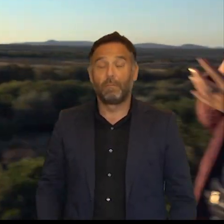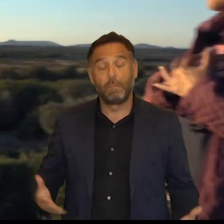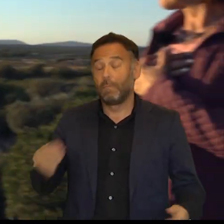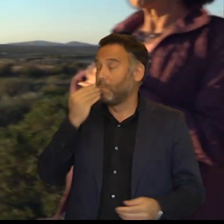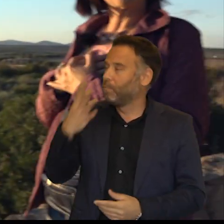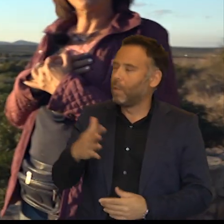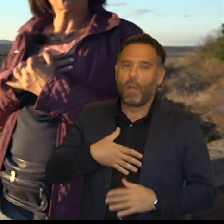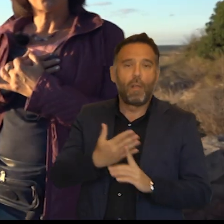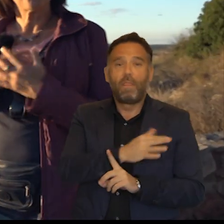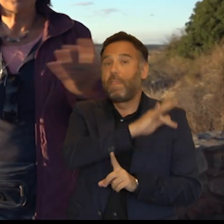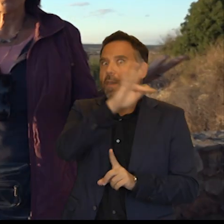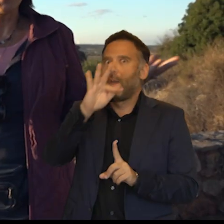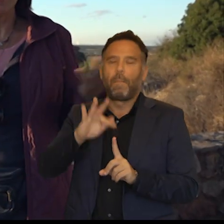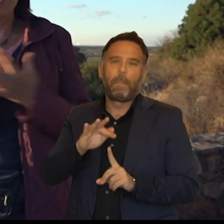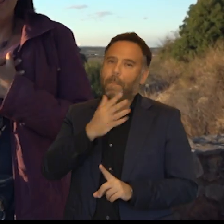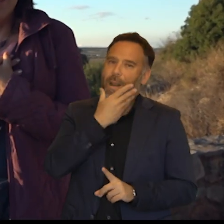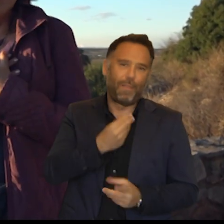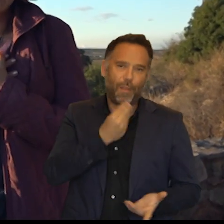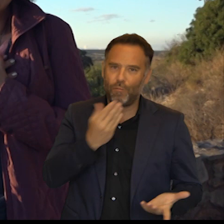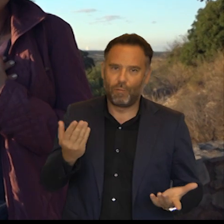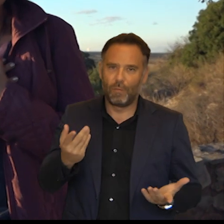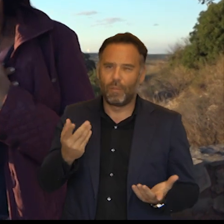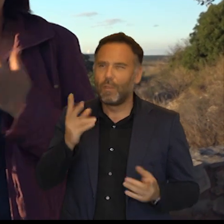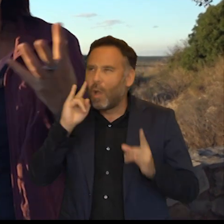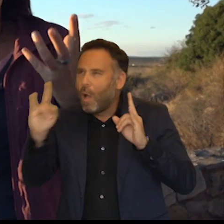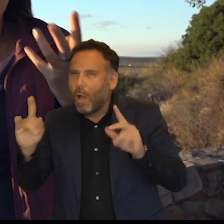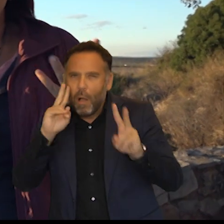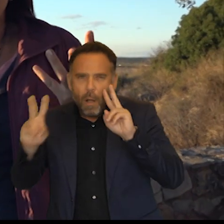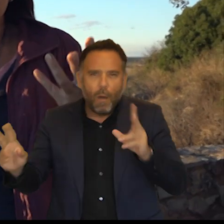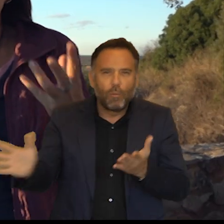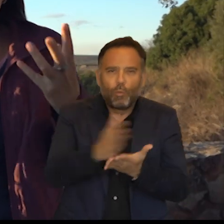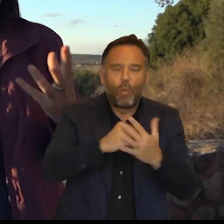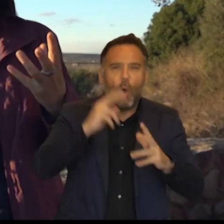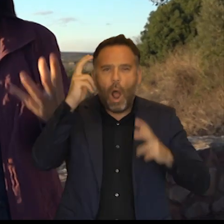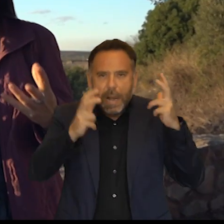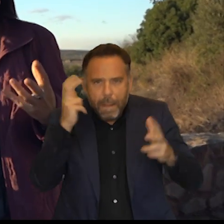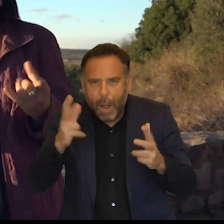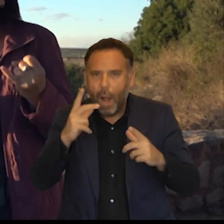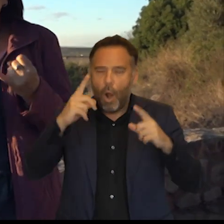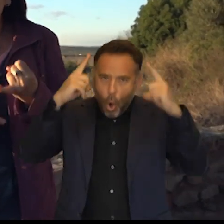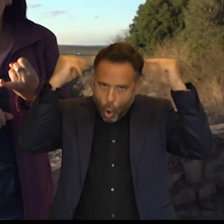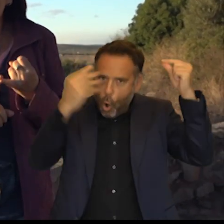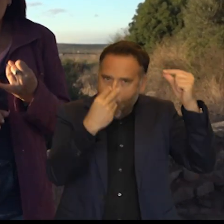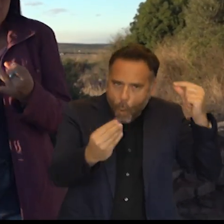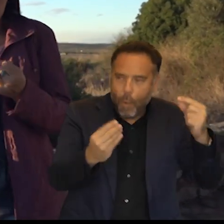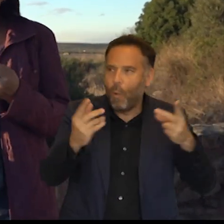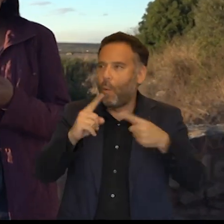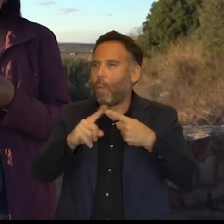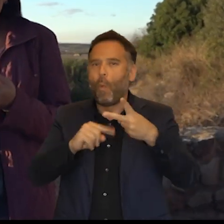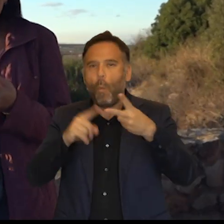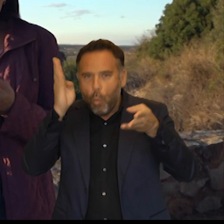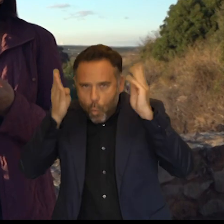Bueno, qué día más bonito. Estoy llena de toda la belleza del mundo animal, los lobos, después